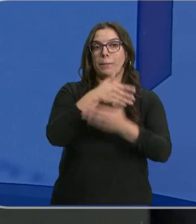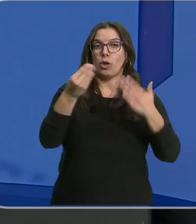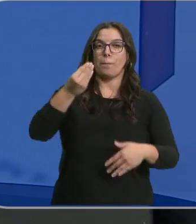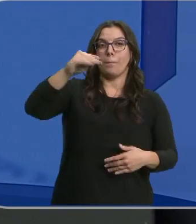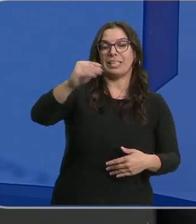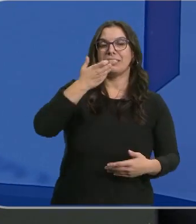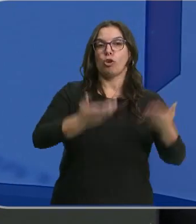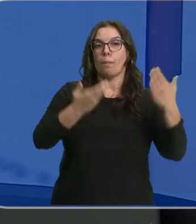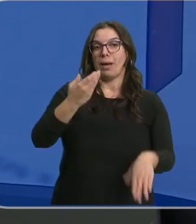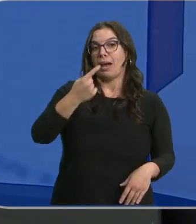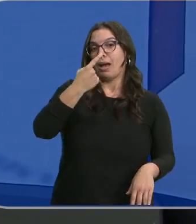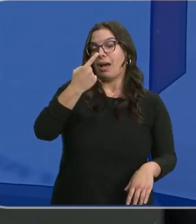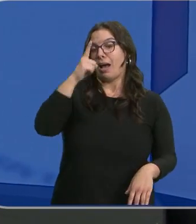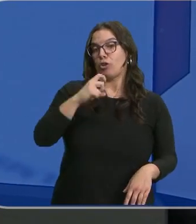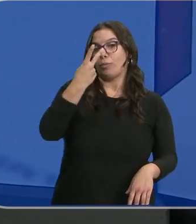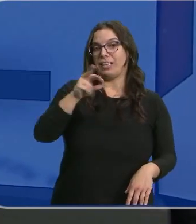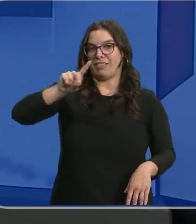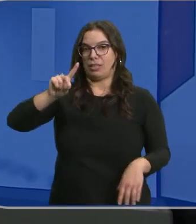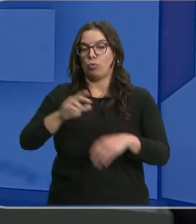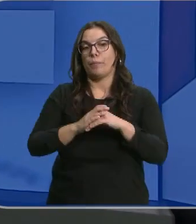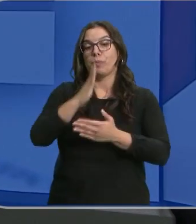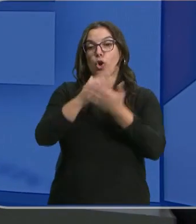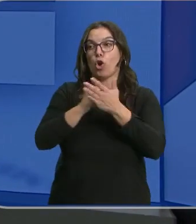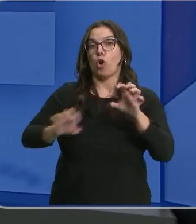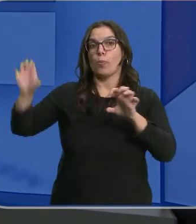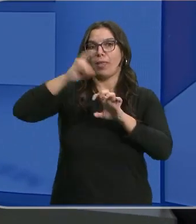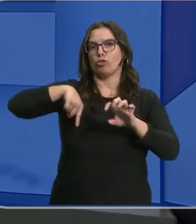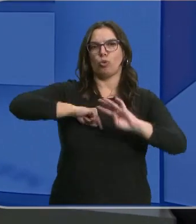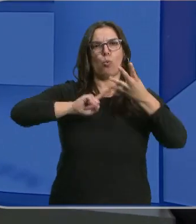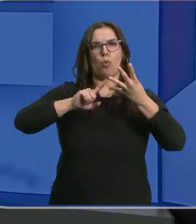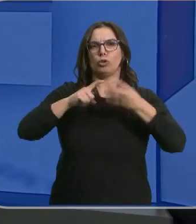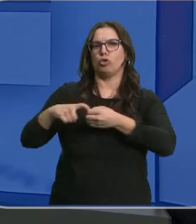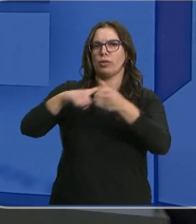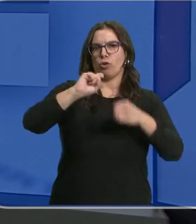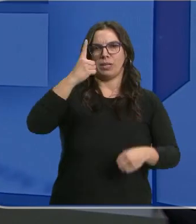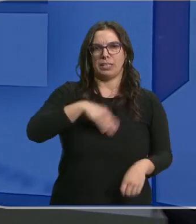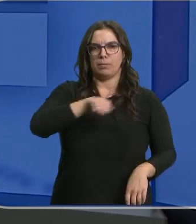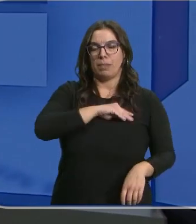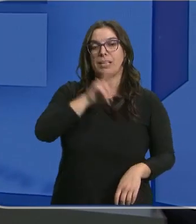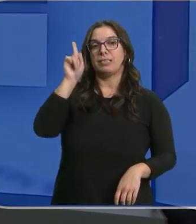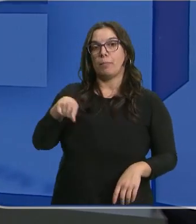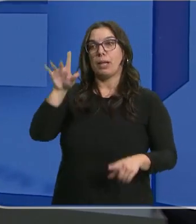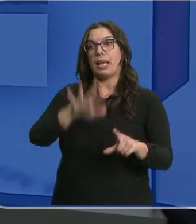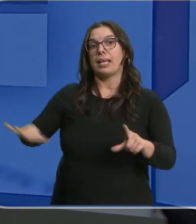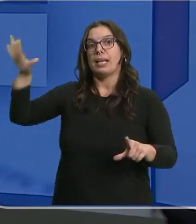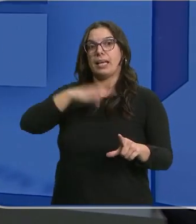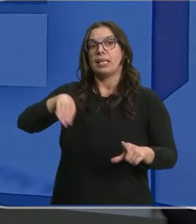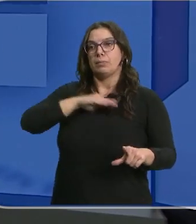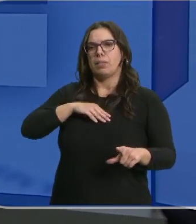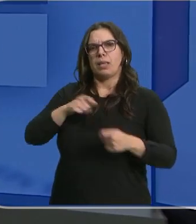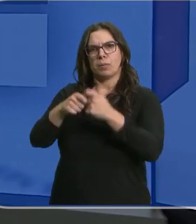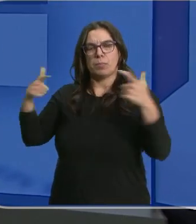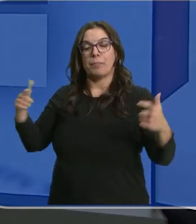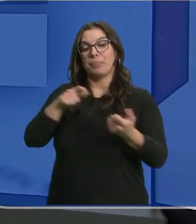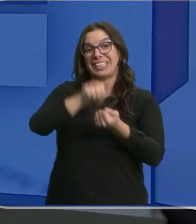más que en 2021. Somos la cuarta comunidad más solidaria de España. Las cifras a nivel nacional también van al alza. Este tipo